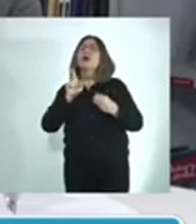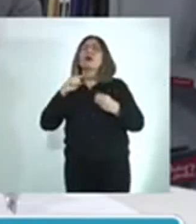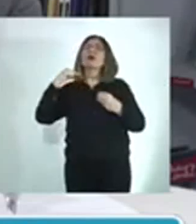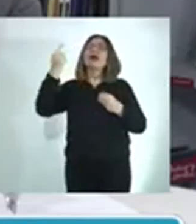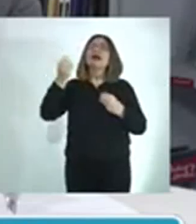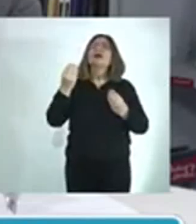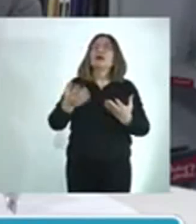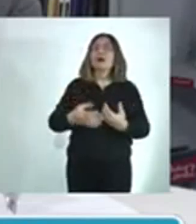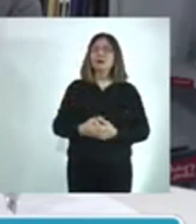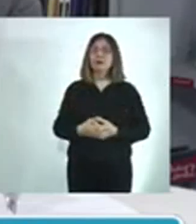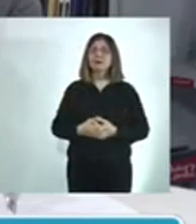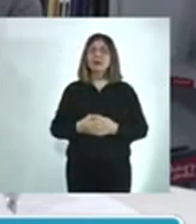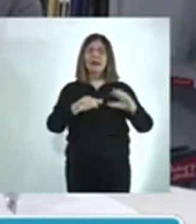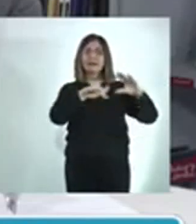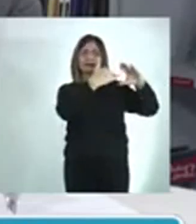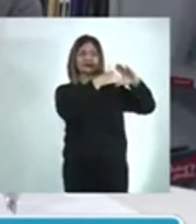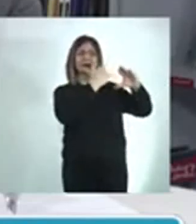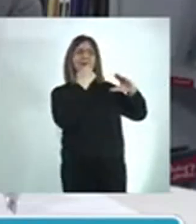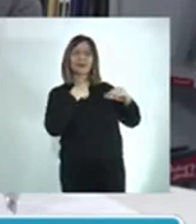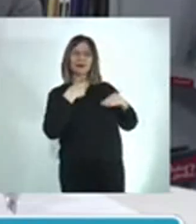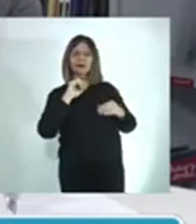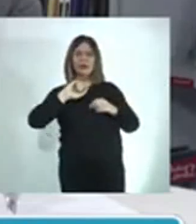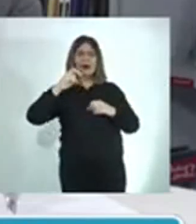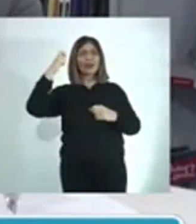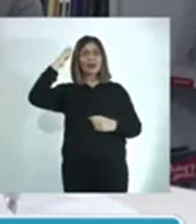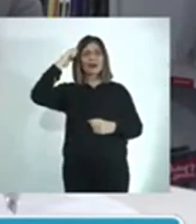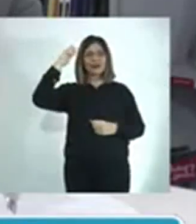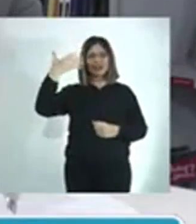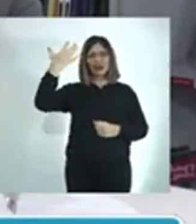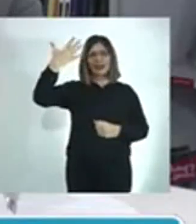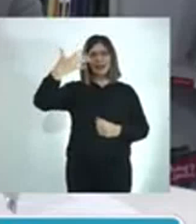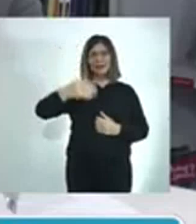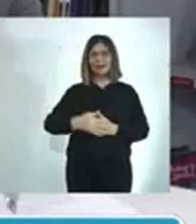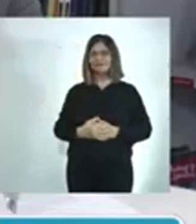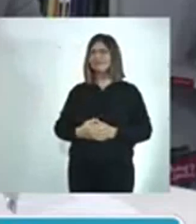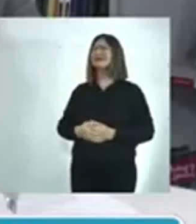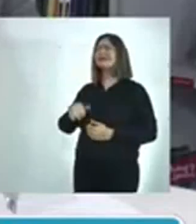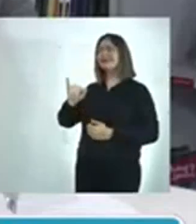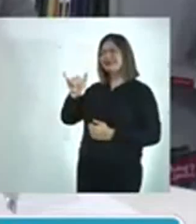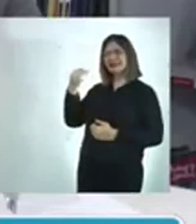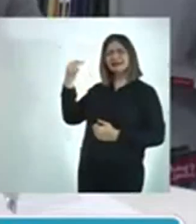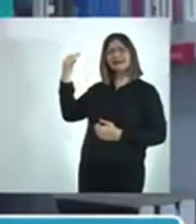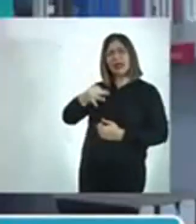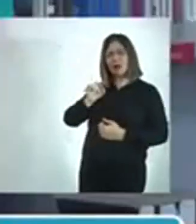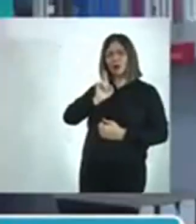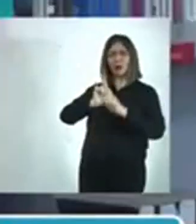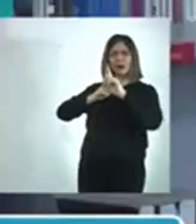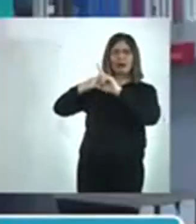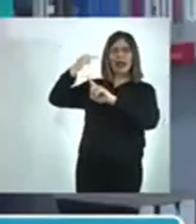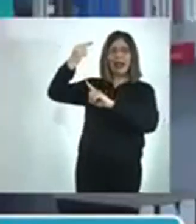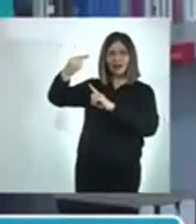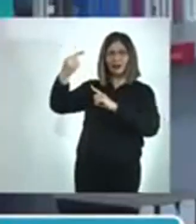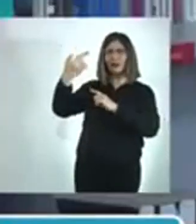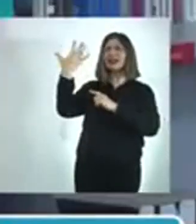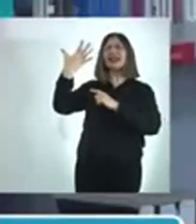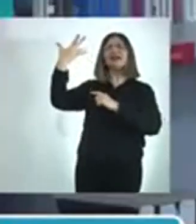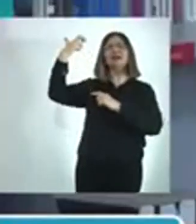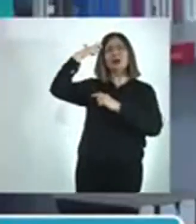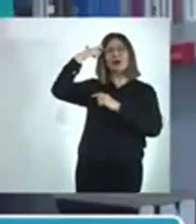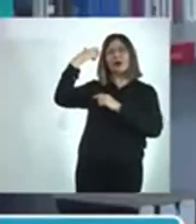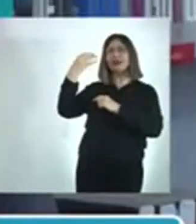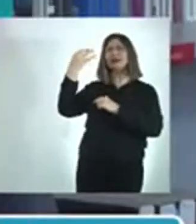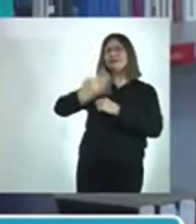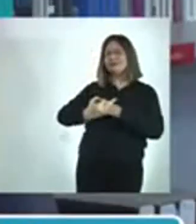pasar el año que viene? ¿Se viene el quinto congreso? Tengan duda de eso, lo vamos a hacer. El quinto congreso lo vamos a